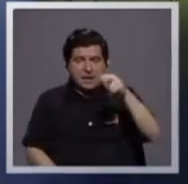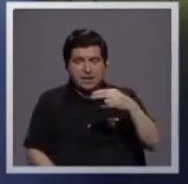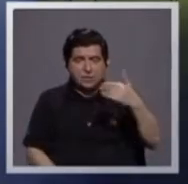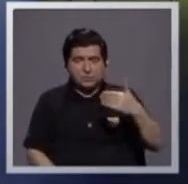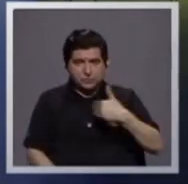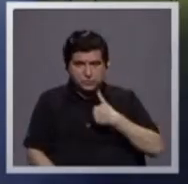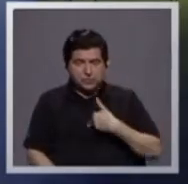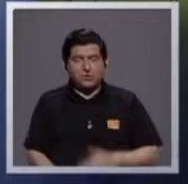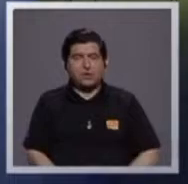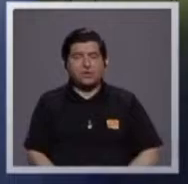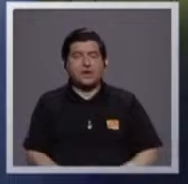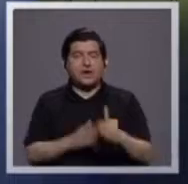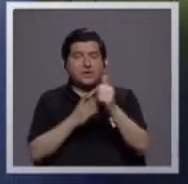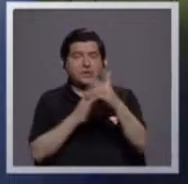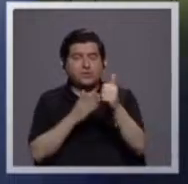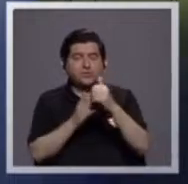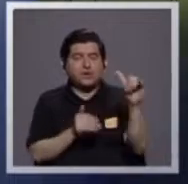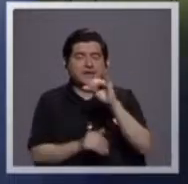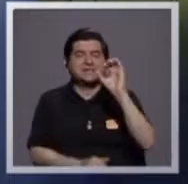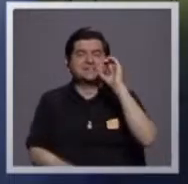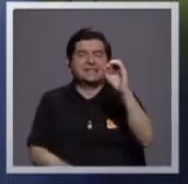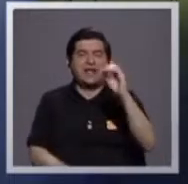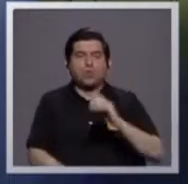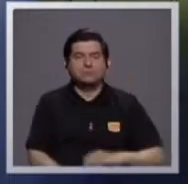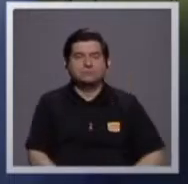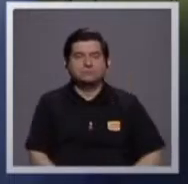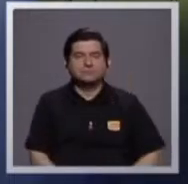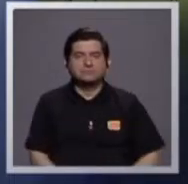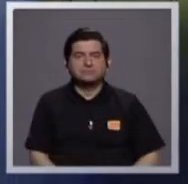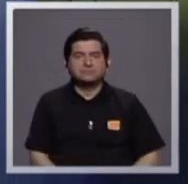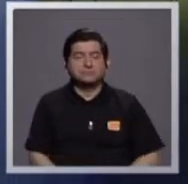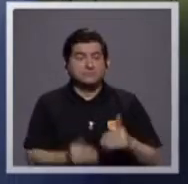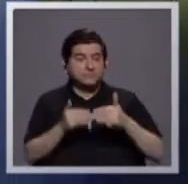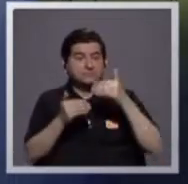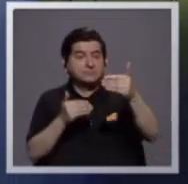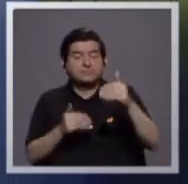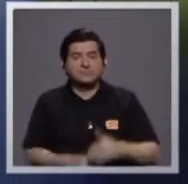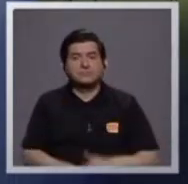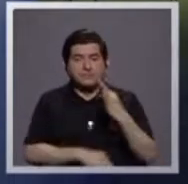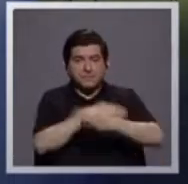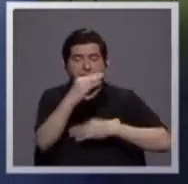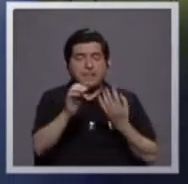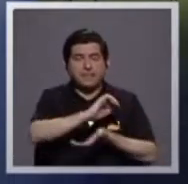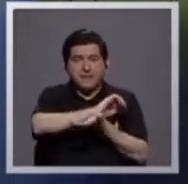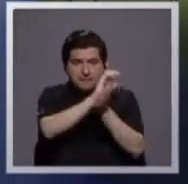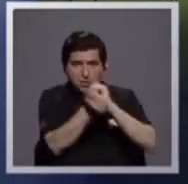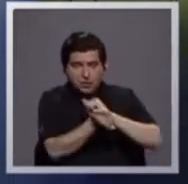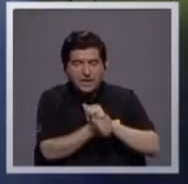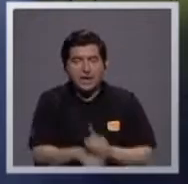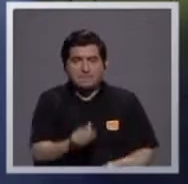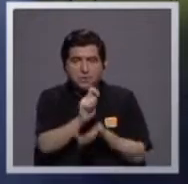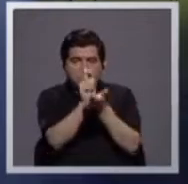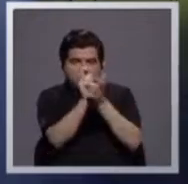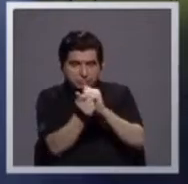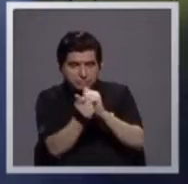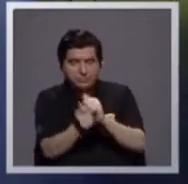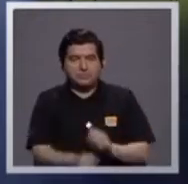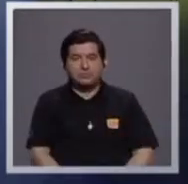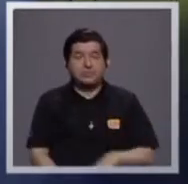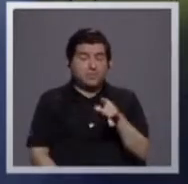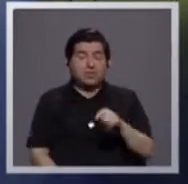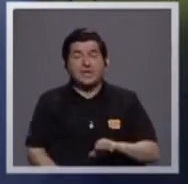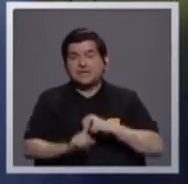los dólares del Banco Central quedarían en cero. Y entonces a partir de ahí, el tipo de cambio de equilibrio debería ir cambiando, porque por lo menos por esa